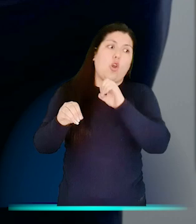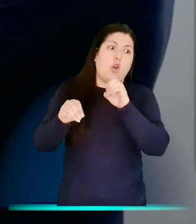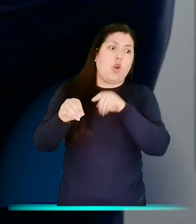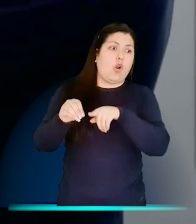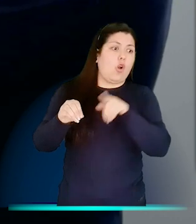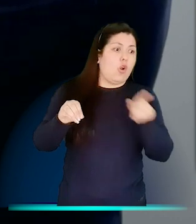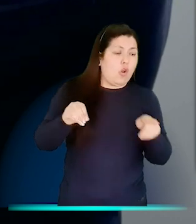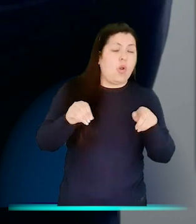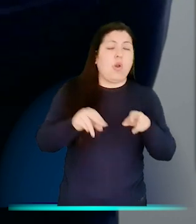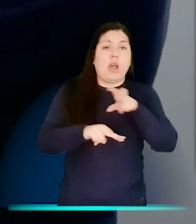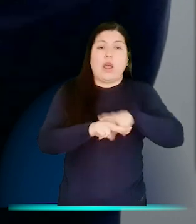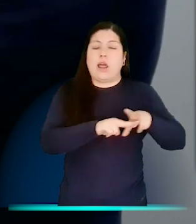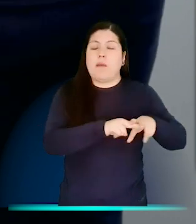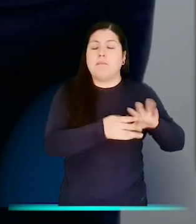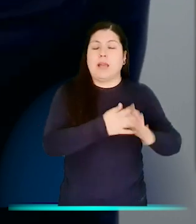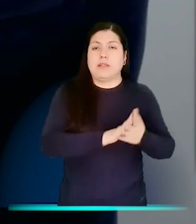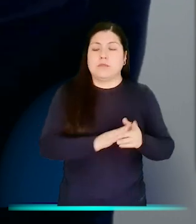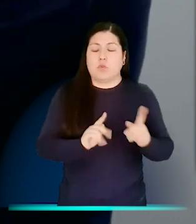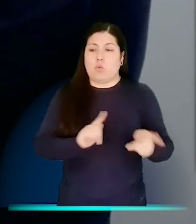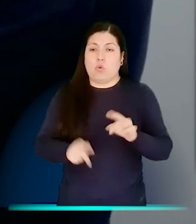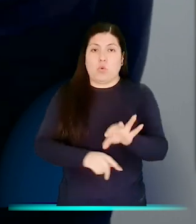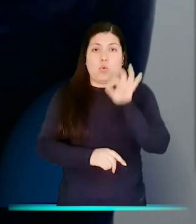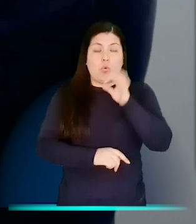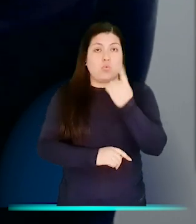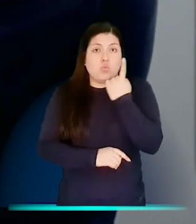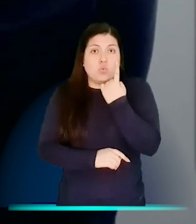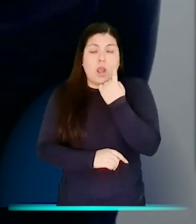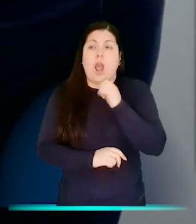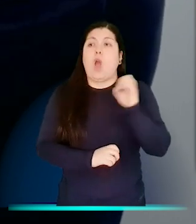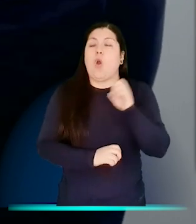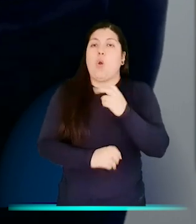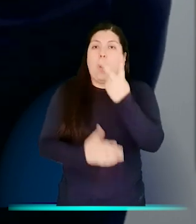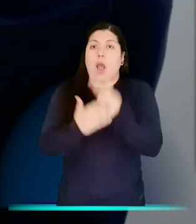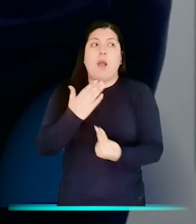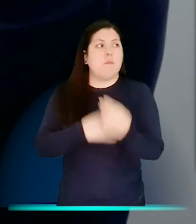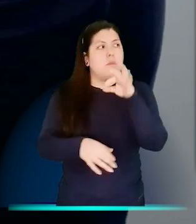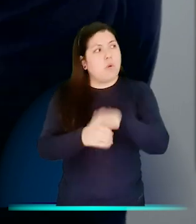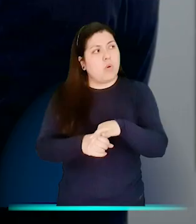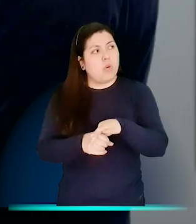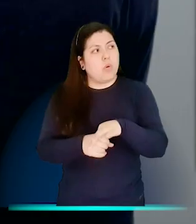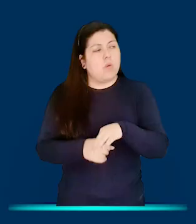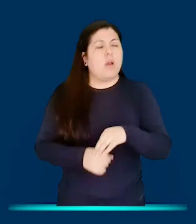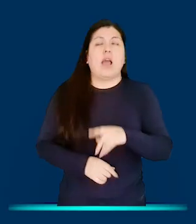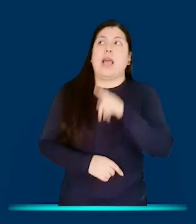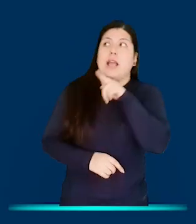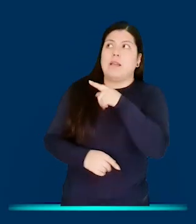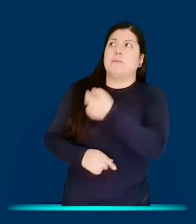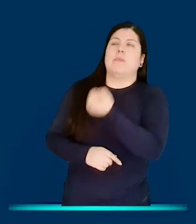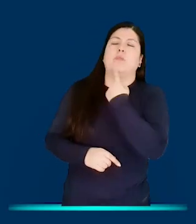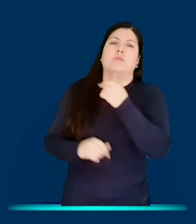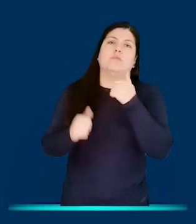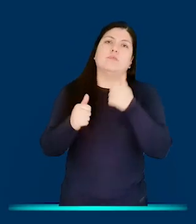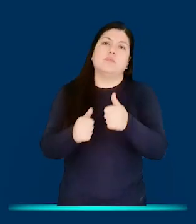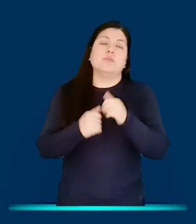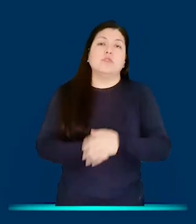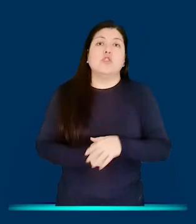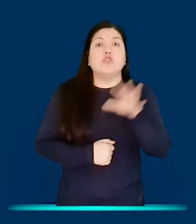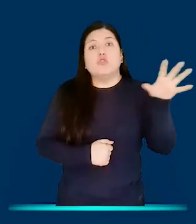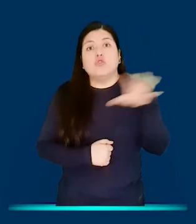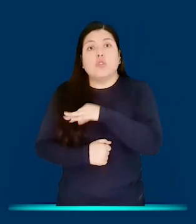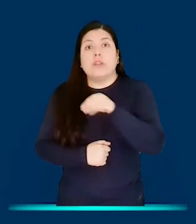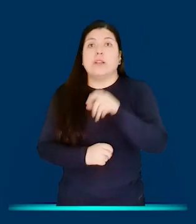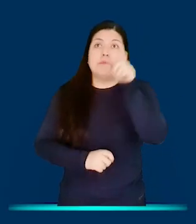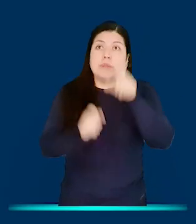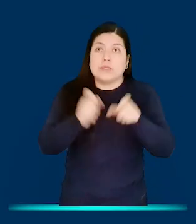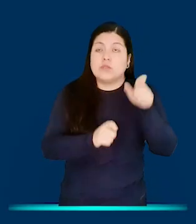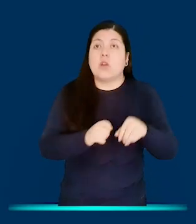de Representantes territorial o solamente tendrán que votar para CITREP, las curules de paz? Esa es una excelente pregunta,